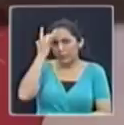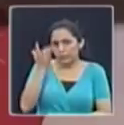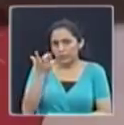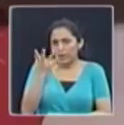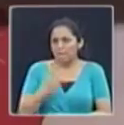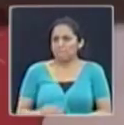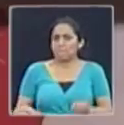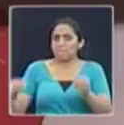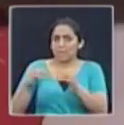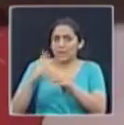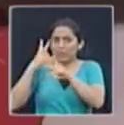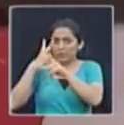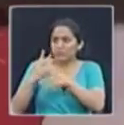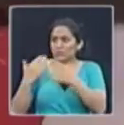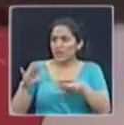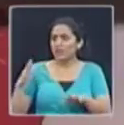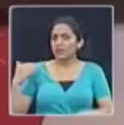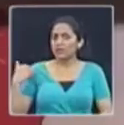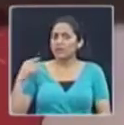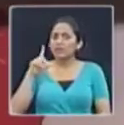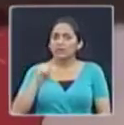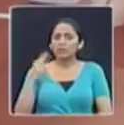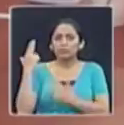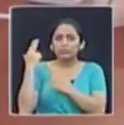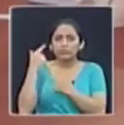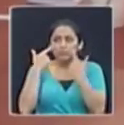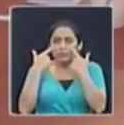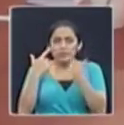la protección con la que ya cuenta.